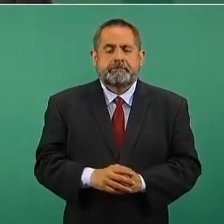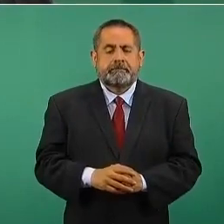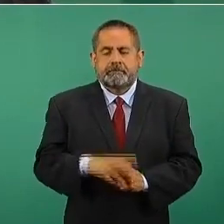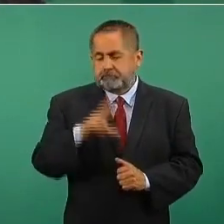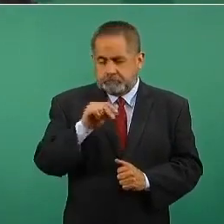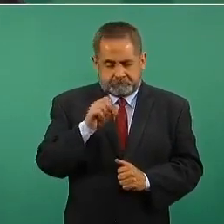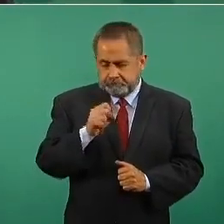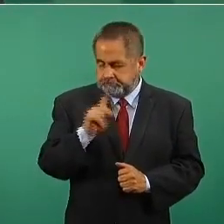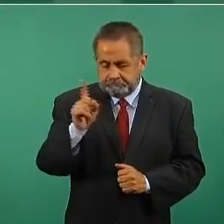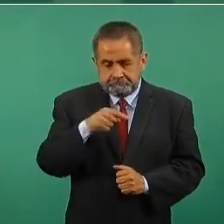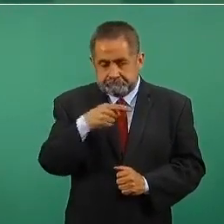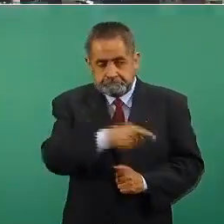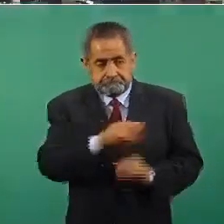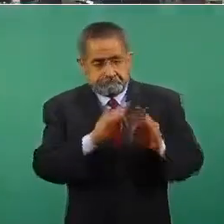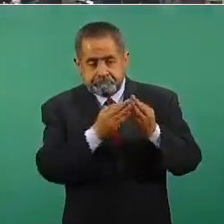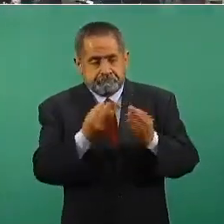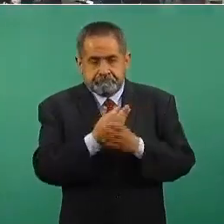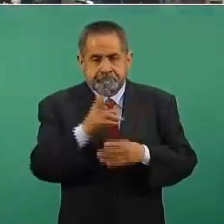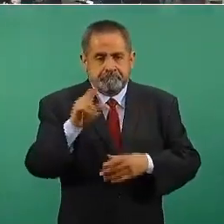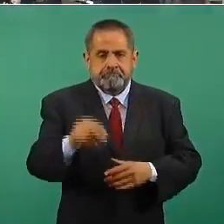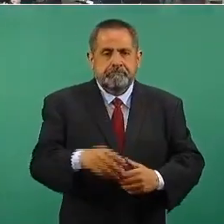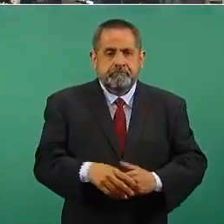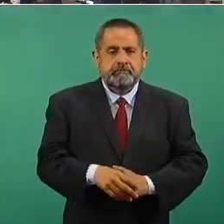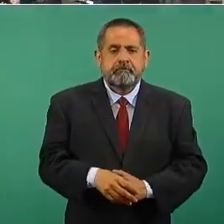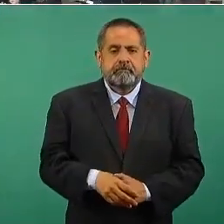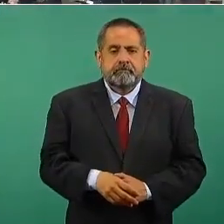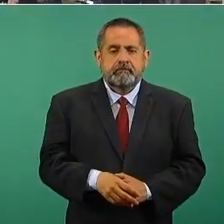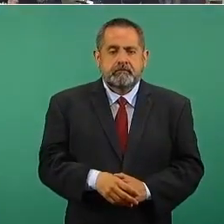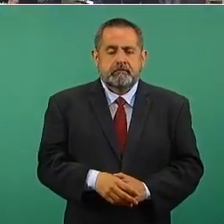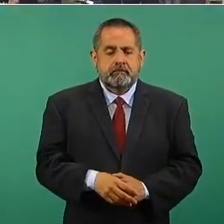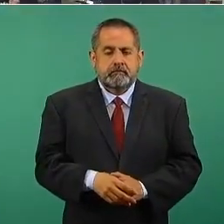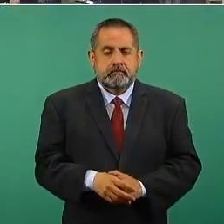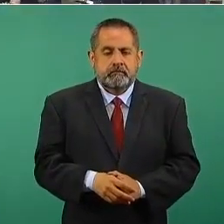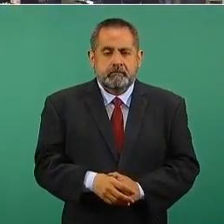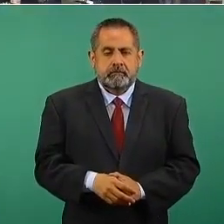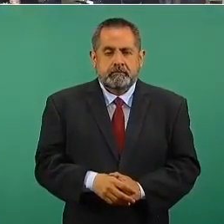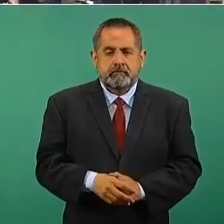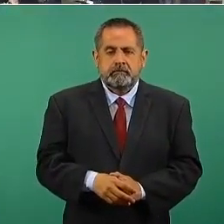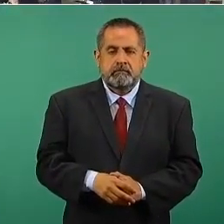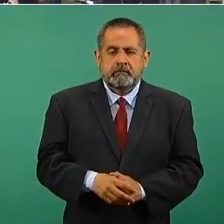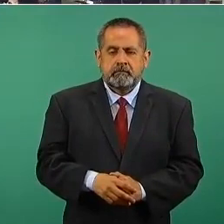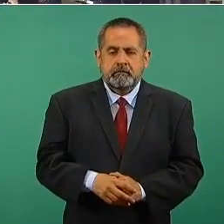No es eso el camino.